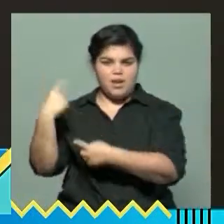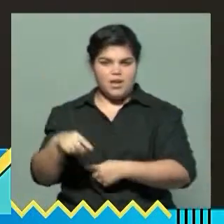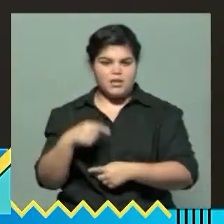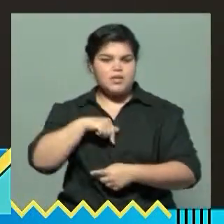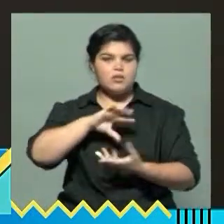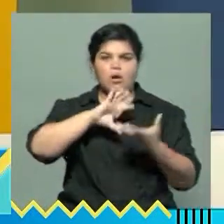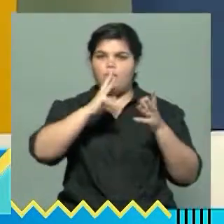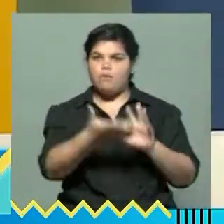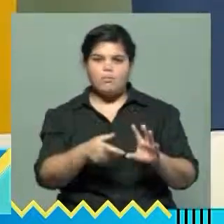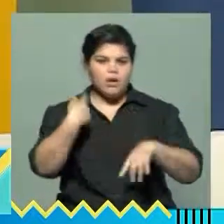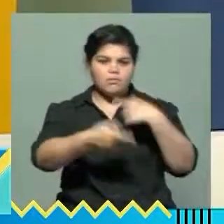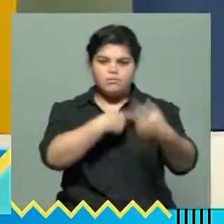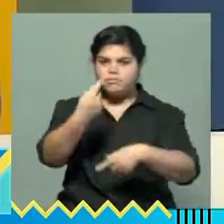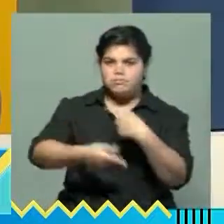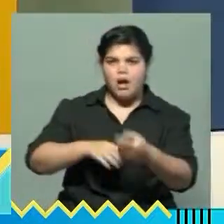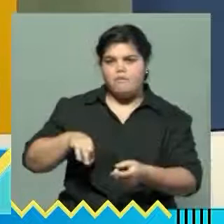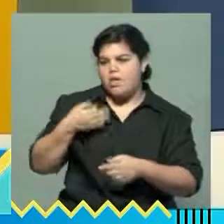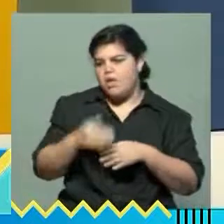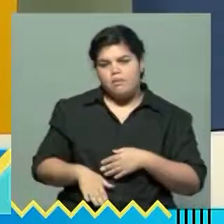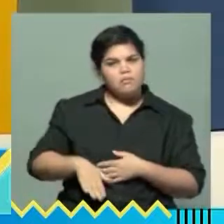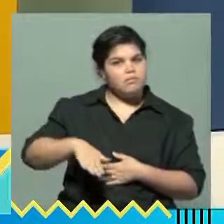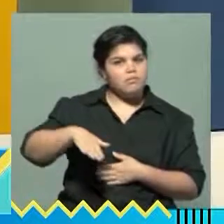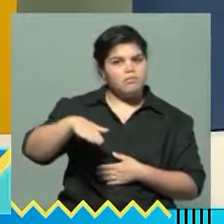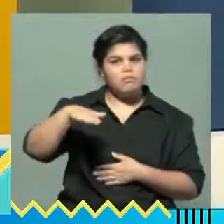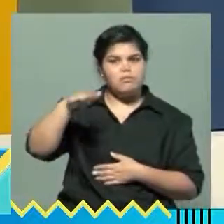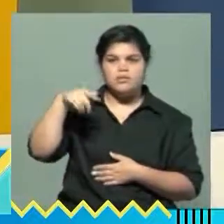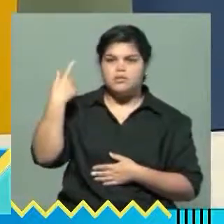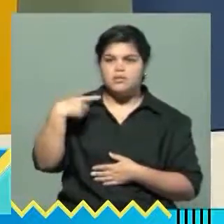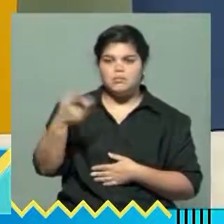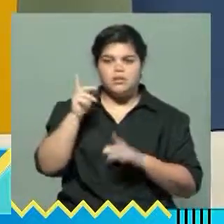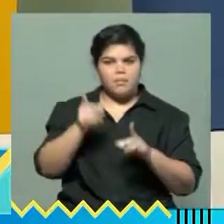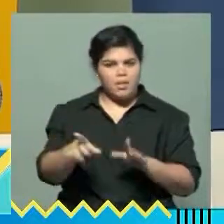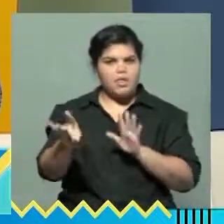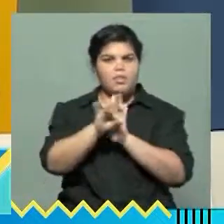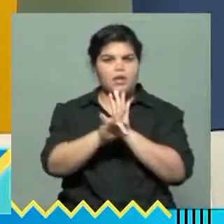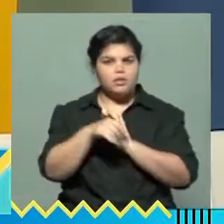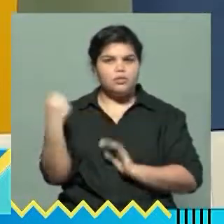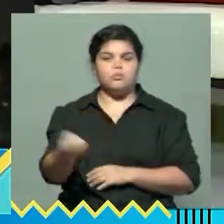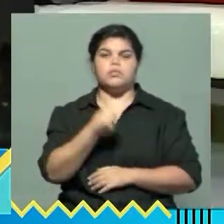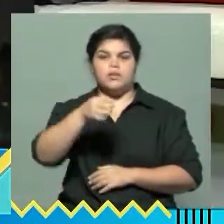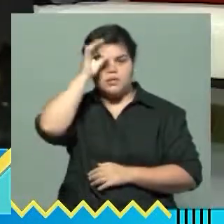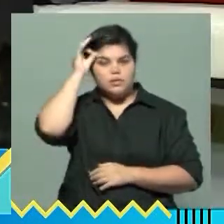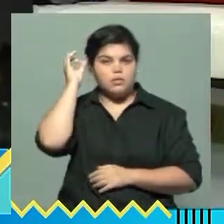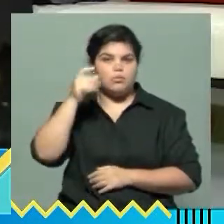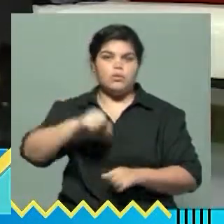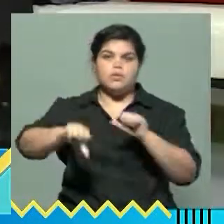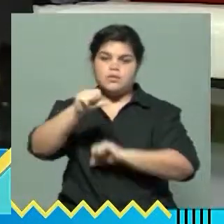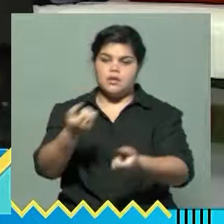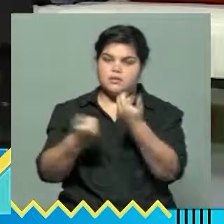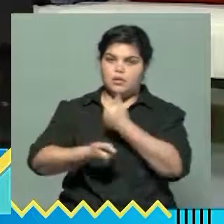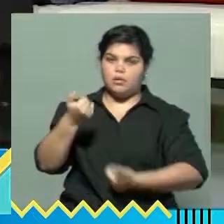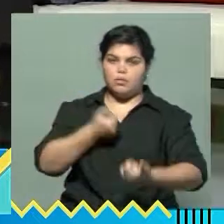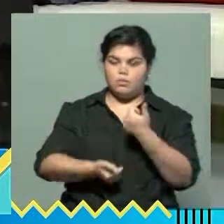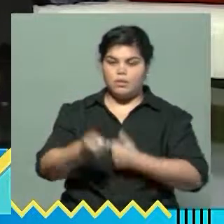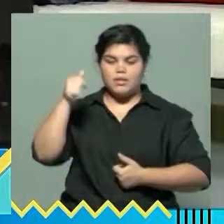se produce, porque este también es un dato muy importante que la neurociencia nos ha aportado. Si bien es cierto que hay etapas y periodos ventana que son